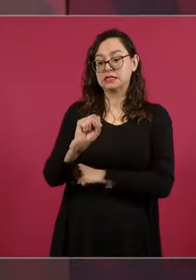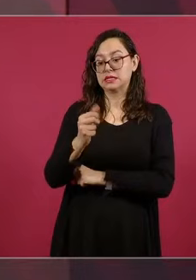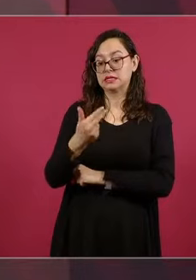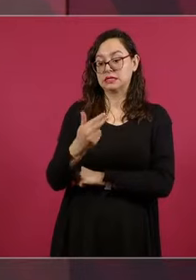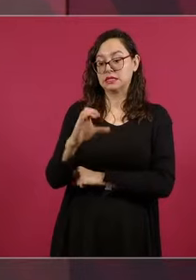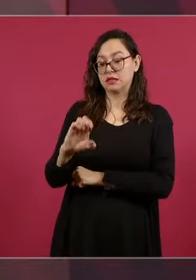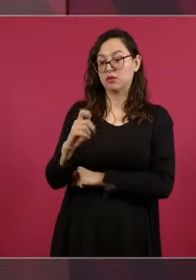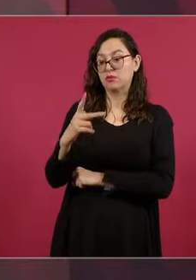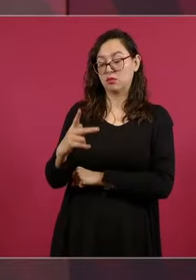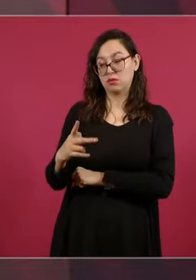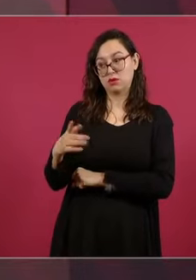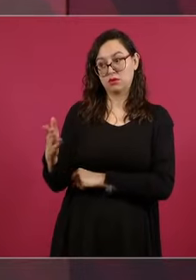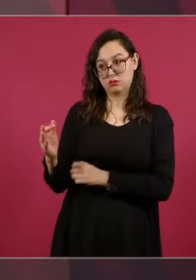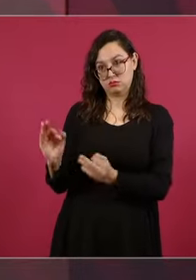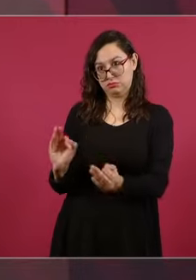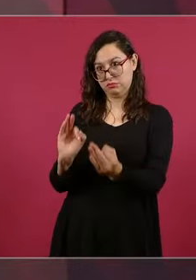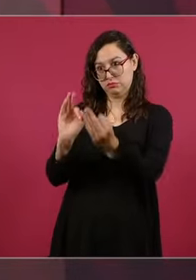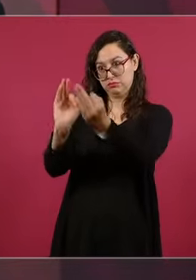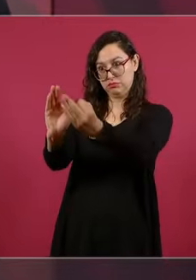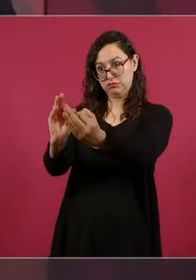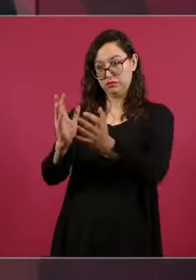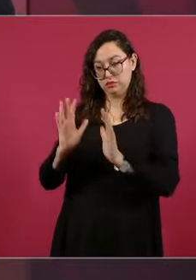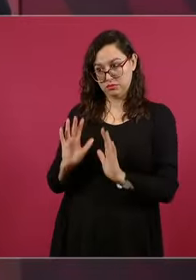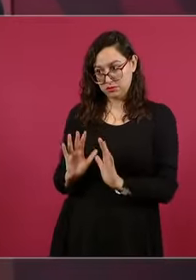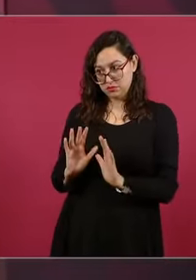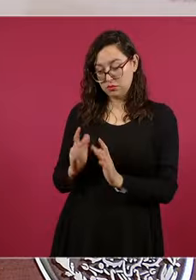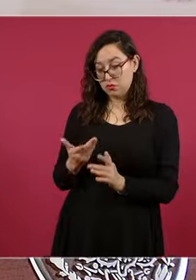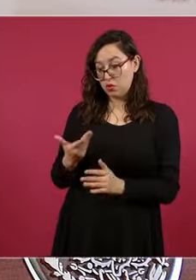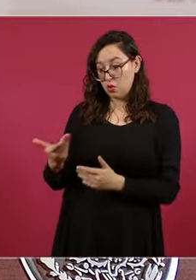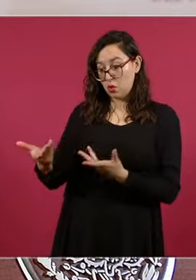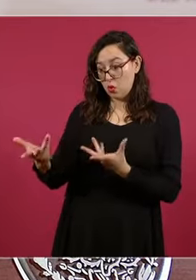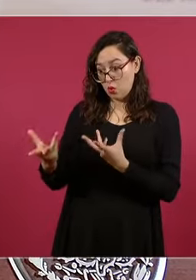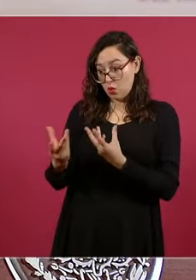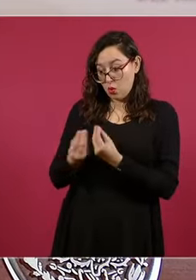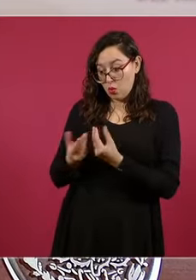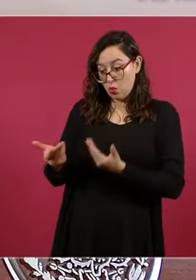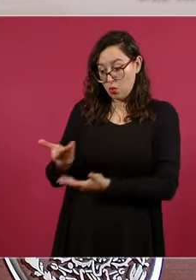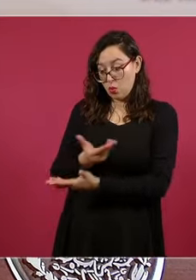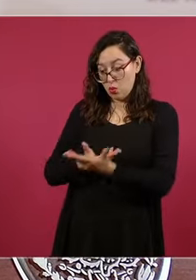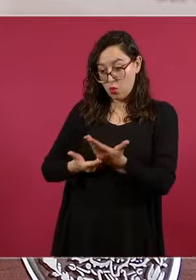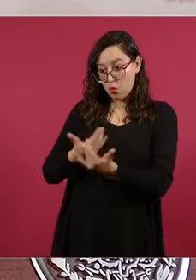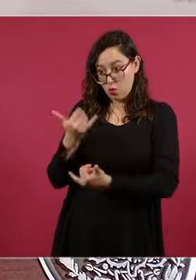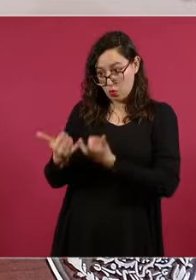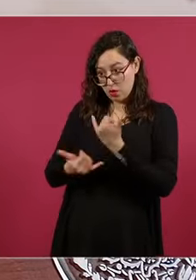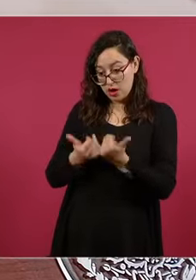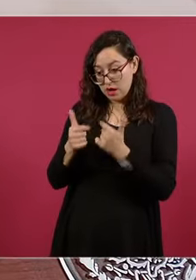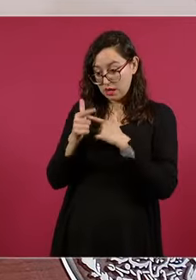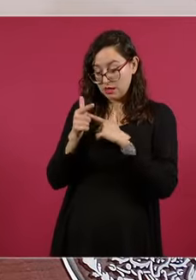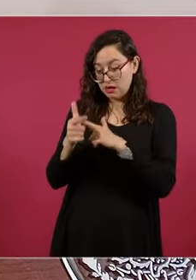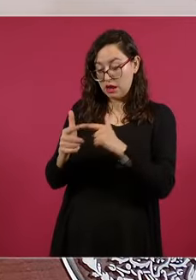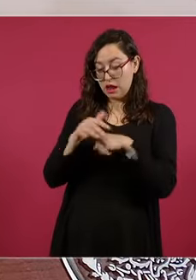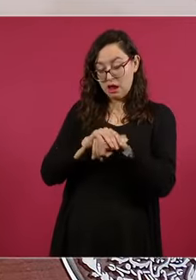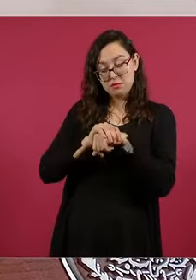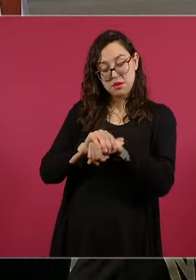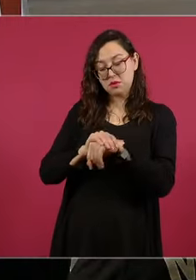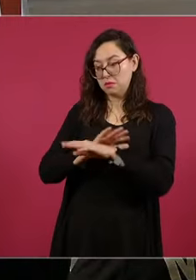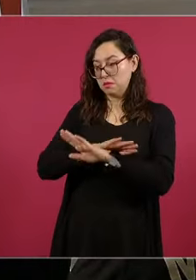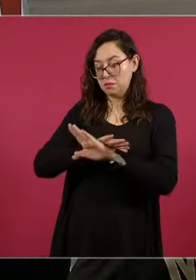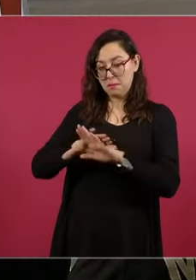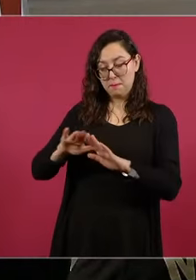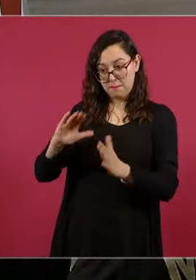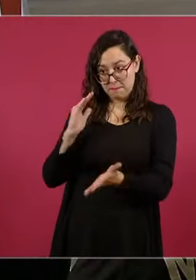y ya no vamos a poder jugar dominó, ya no nos vamos a poder reunir,